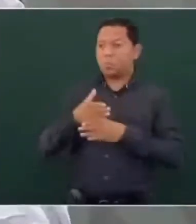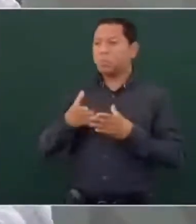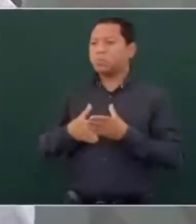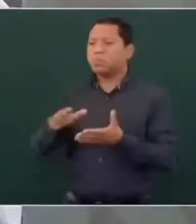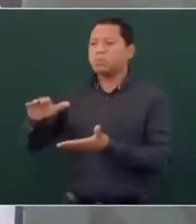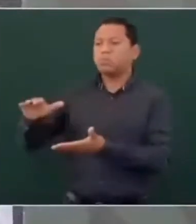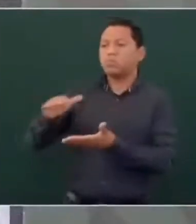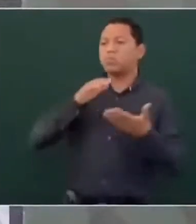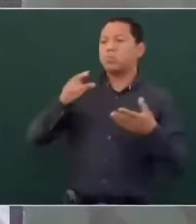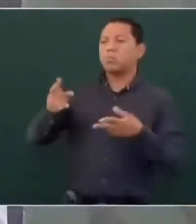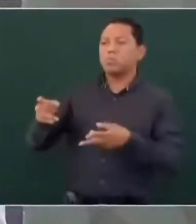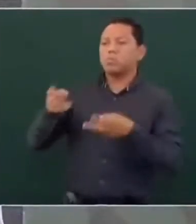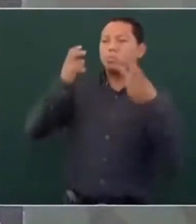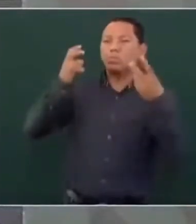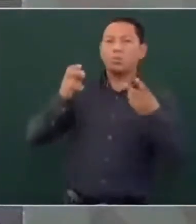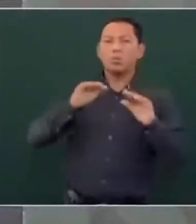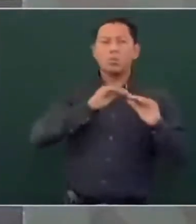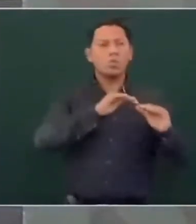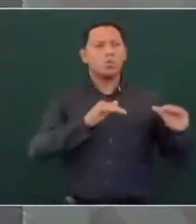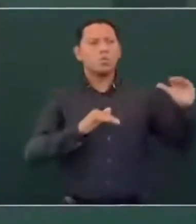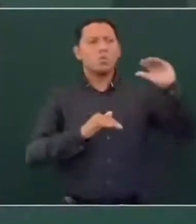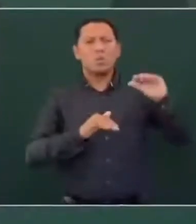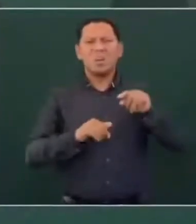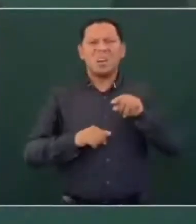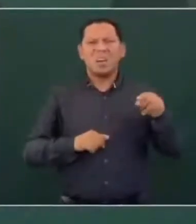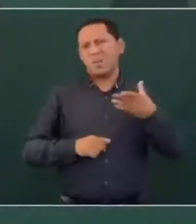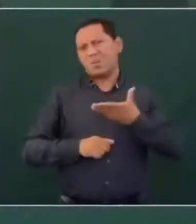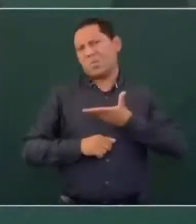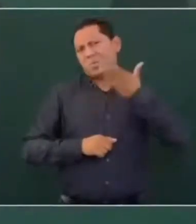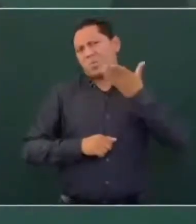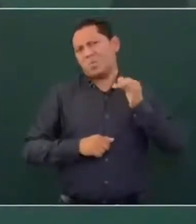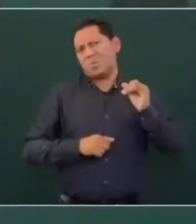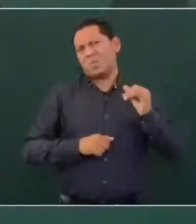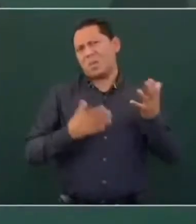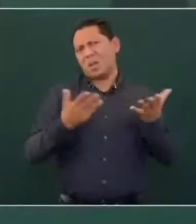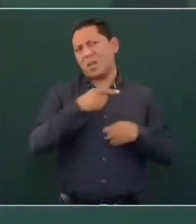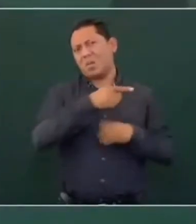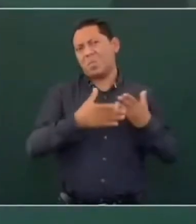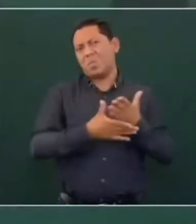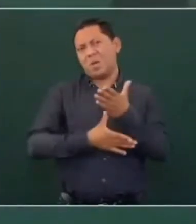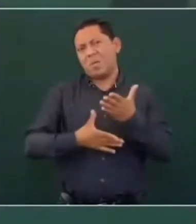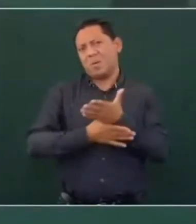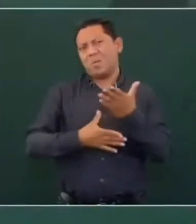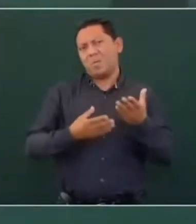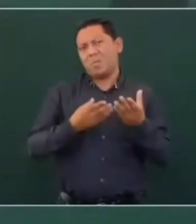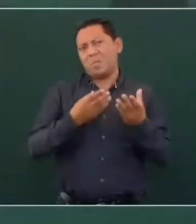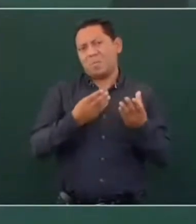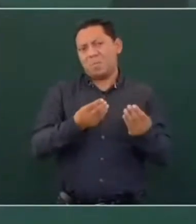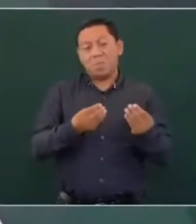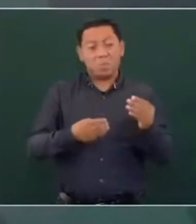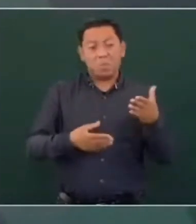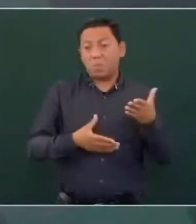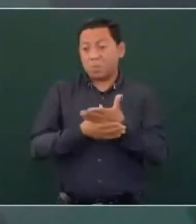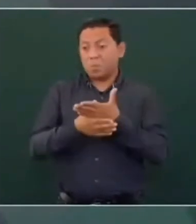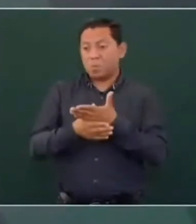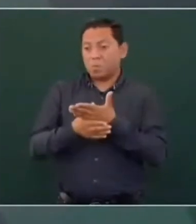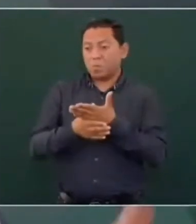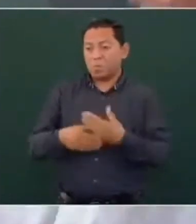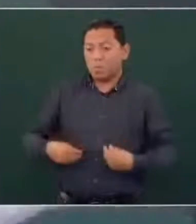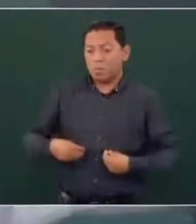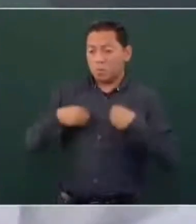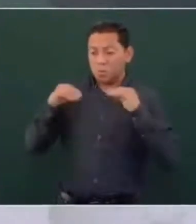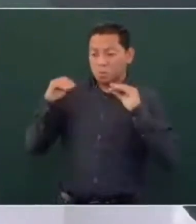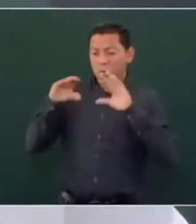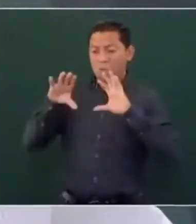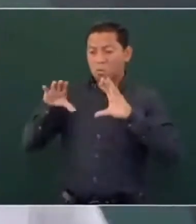hacen todos los imperios, como lo hacen todos los invasores, colonizadores.